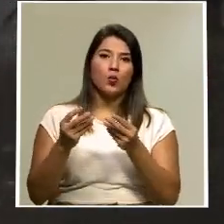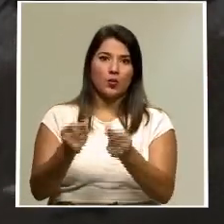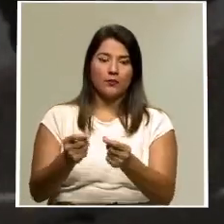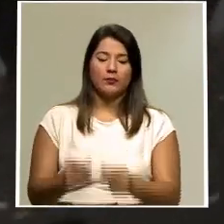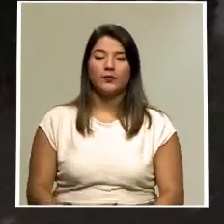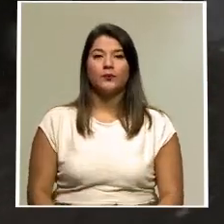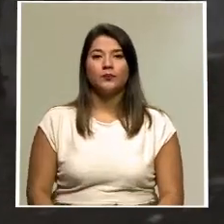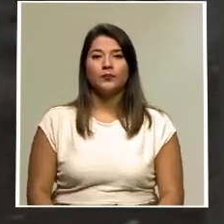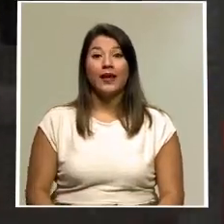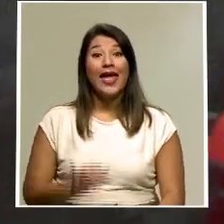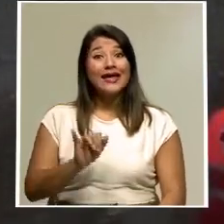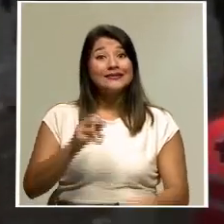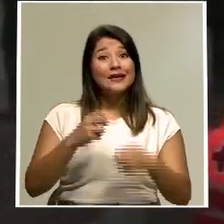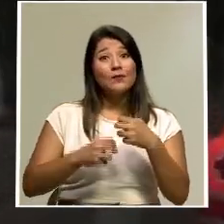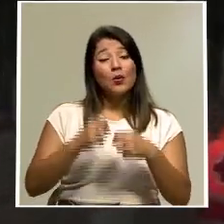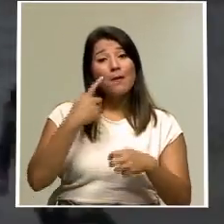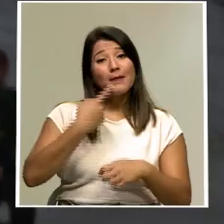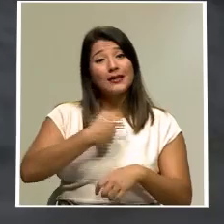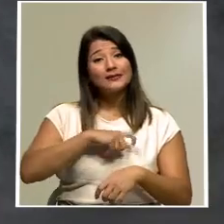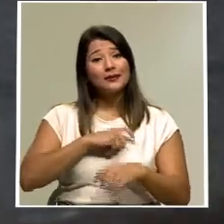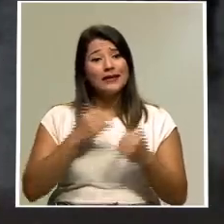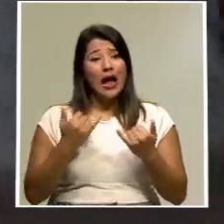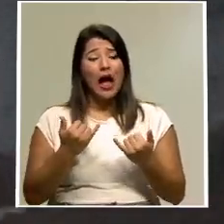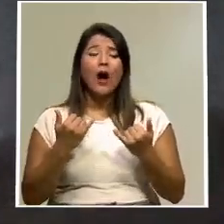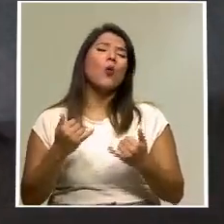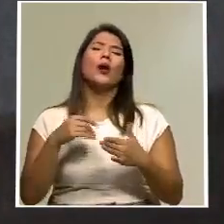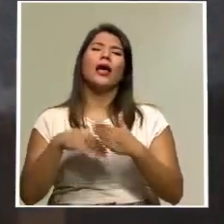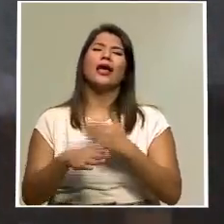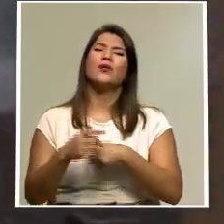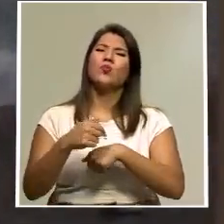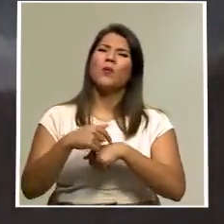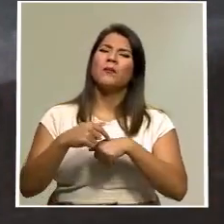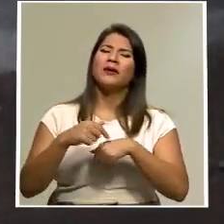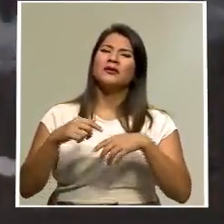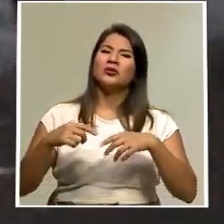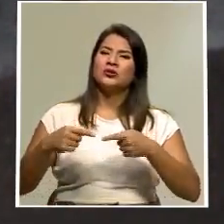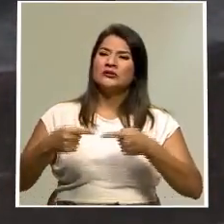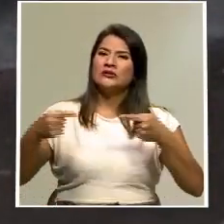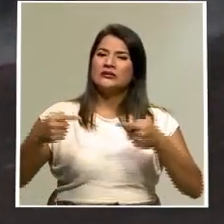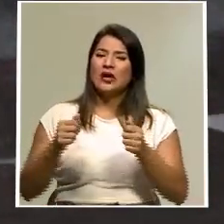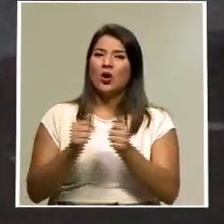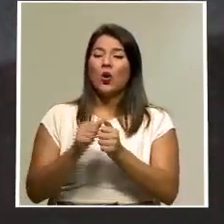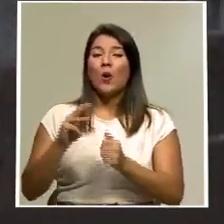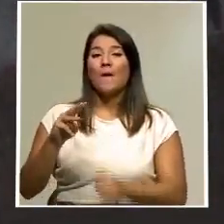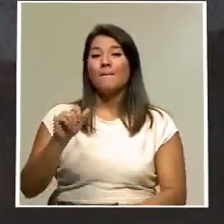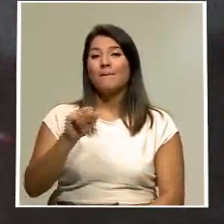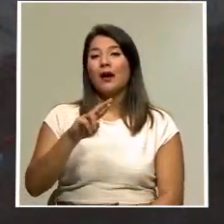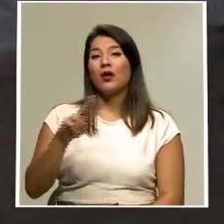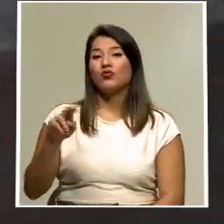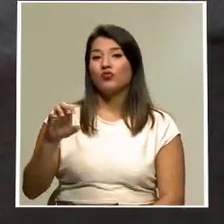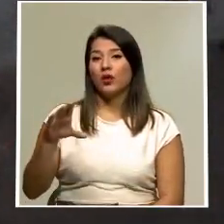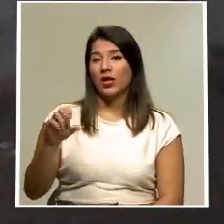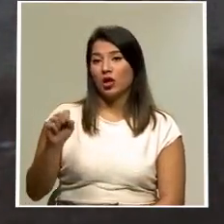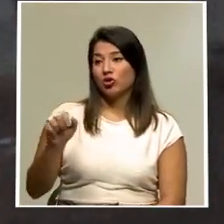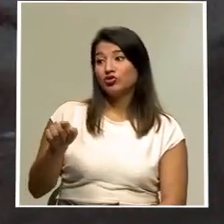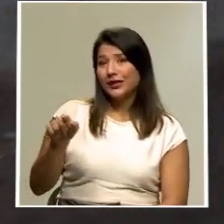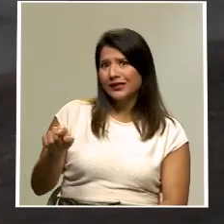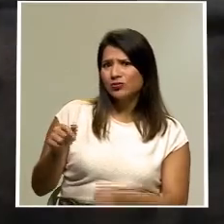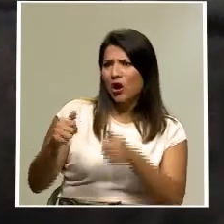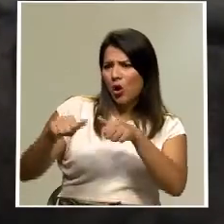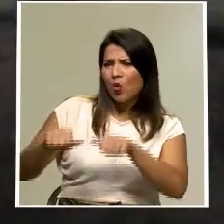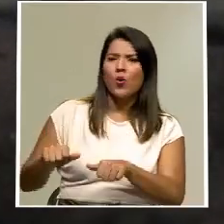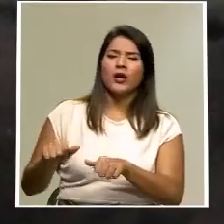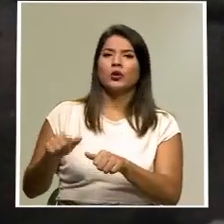para España se produce en momentos de tensiones diplomáticas bilaterales con Marruecos, un aliado clave contra la inmigración